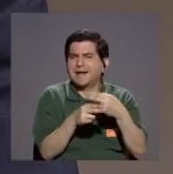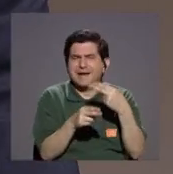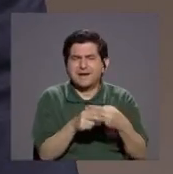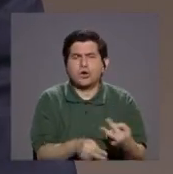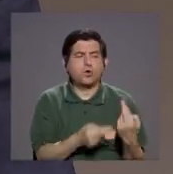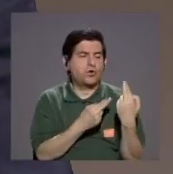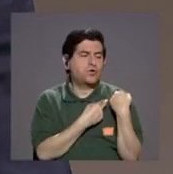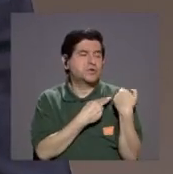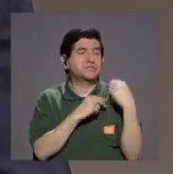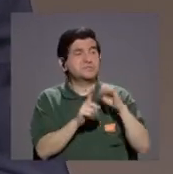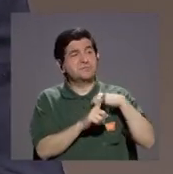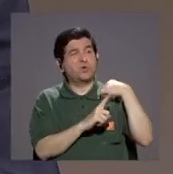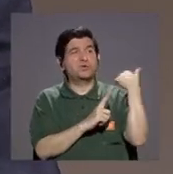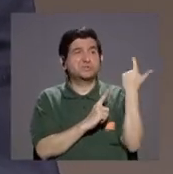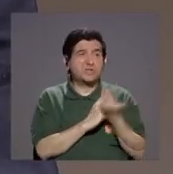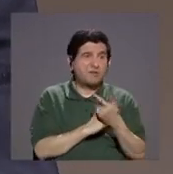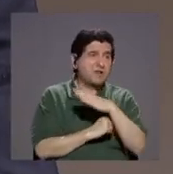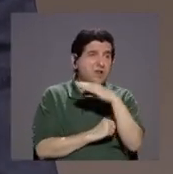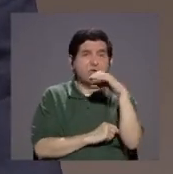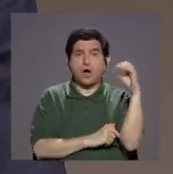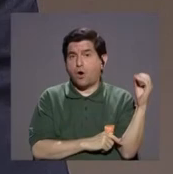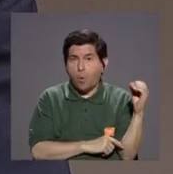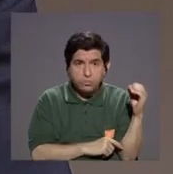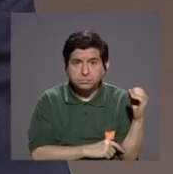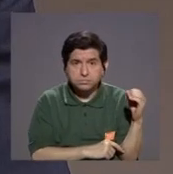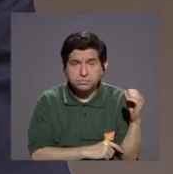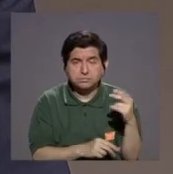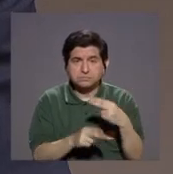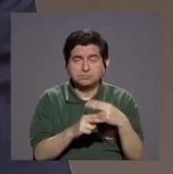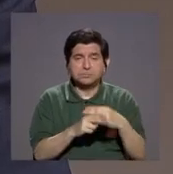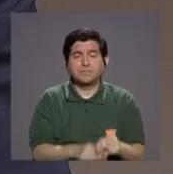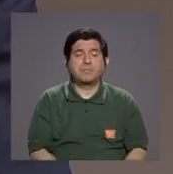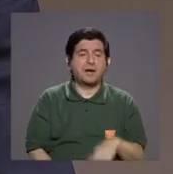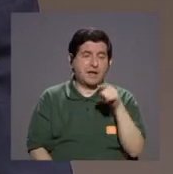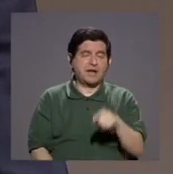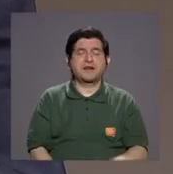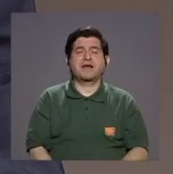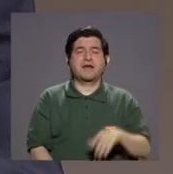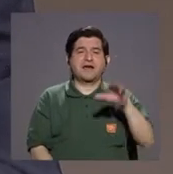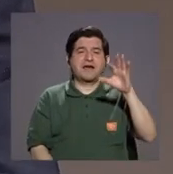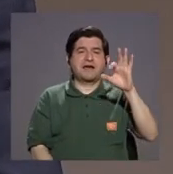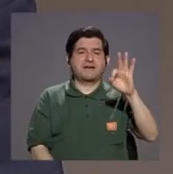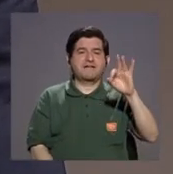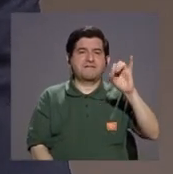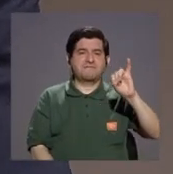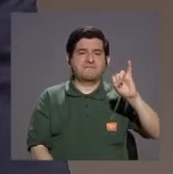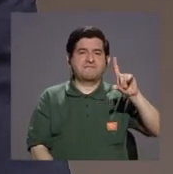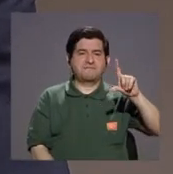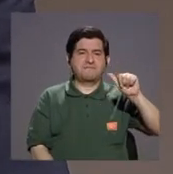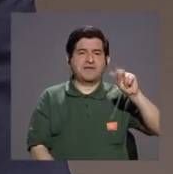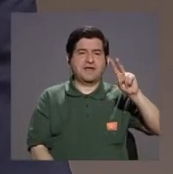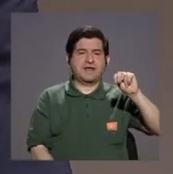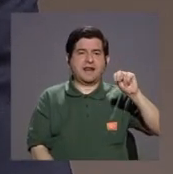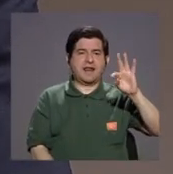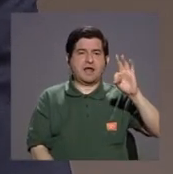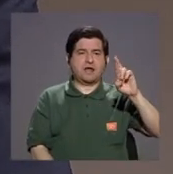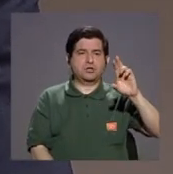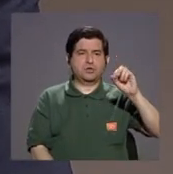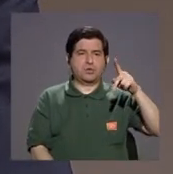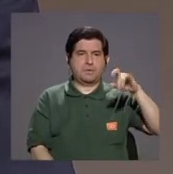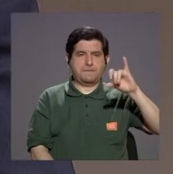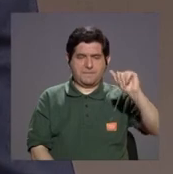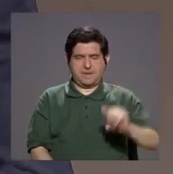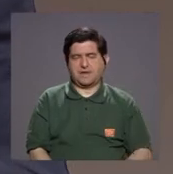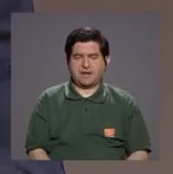responsabilidad social o inclusive lo podemos llamar hasta filantropía que es la fundación monge la fundación